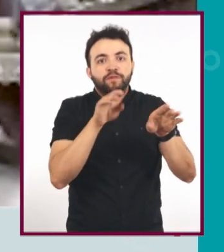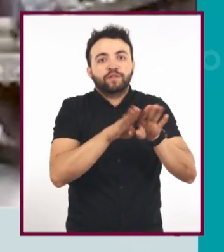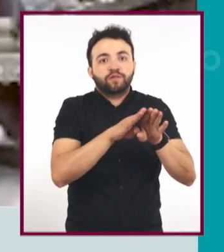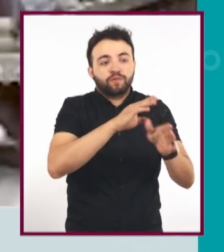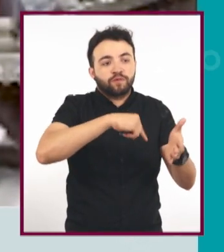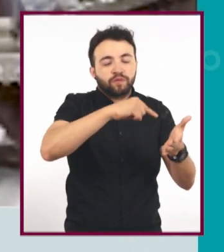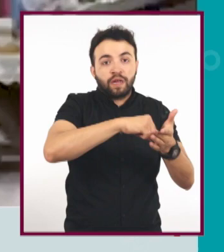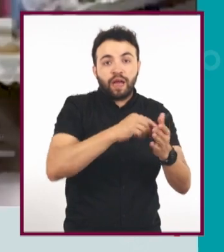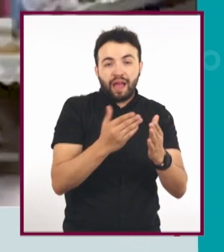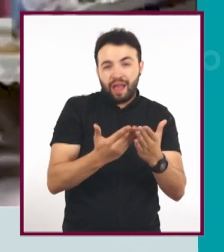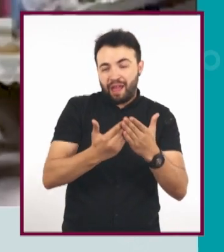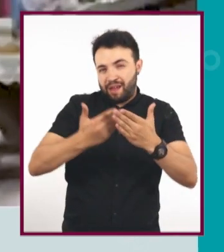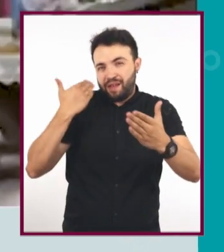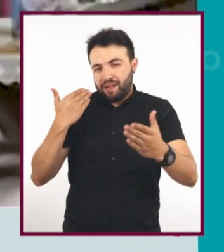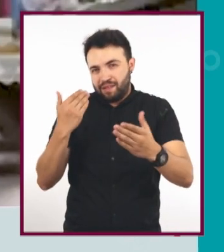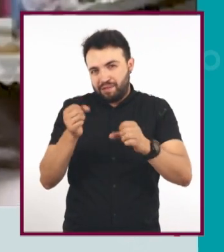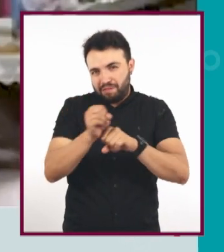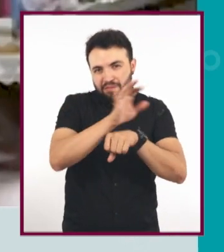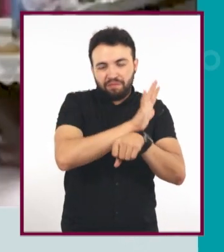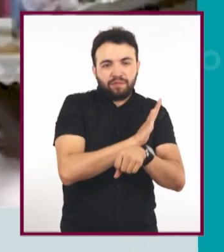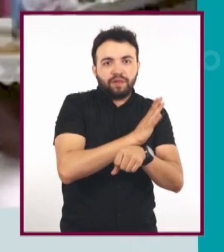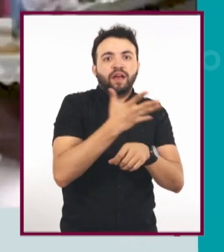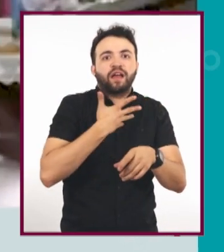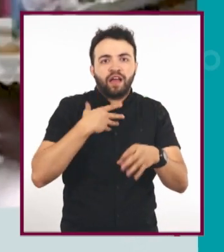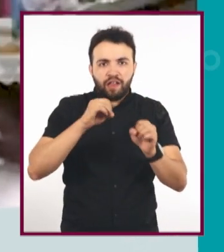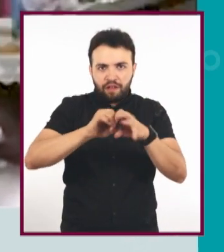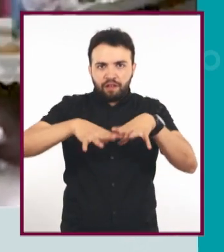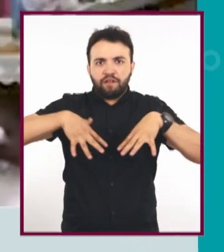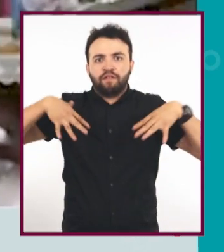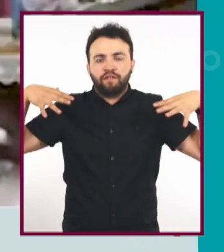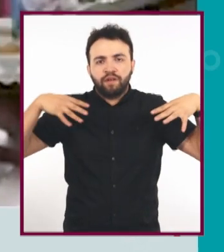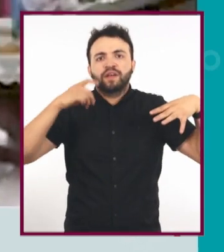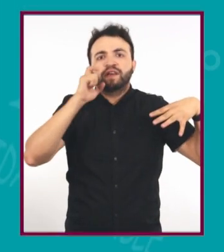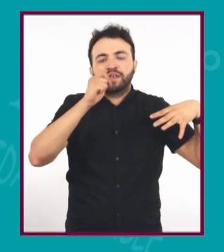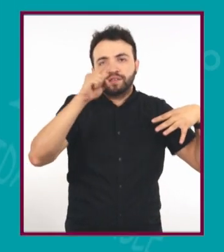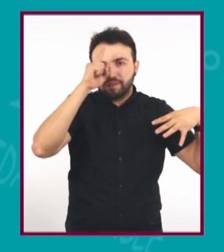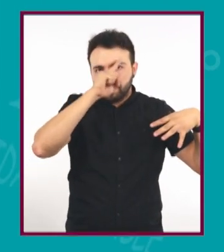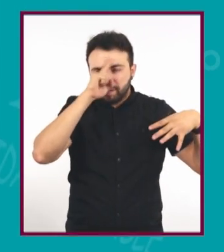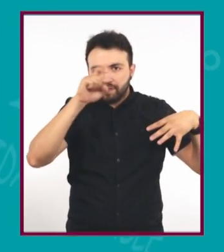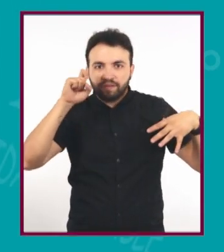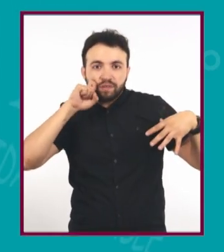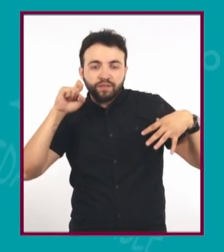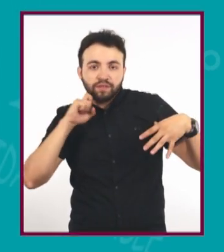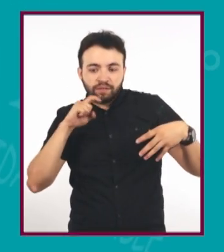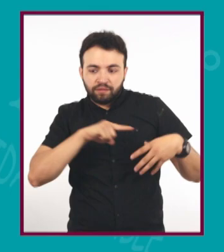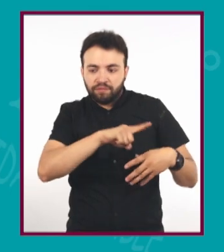la que, cuando tengo alguna duda o así, a ella es a la que le pregunto.